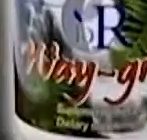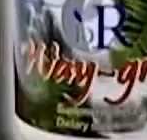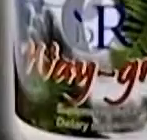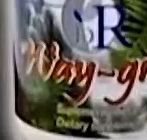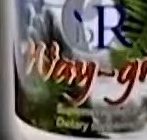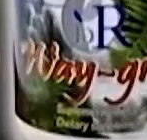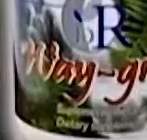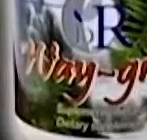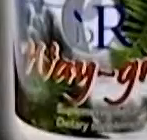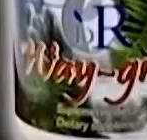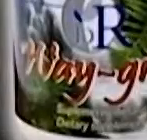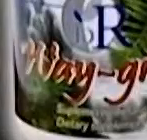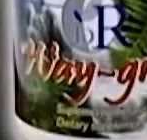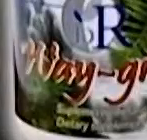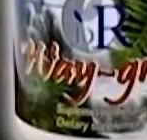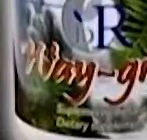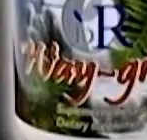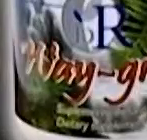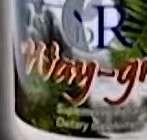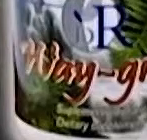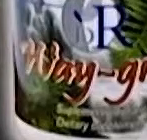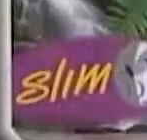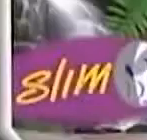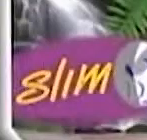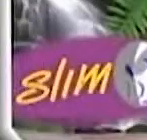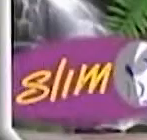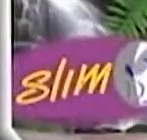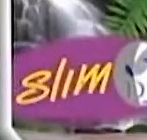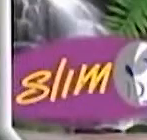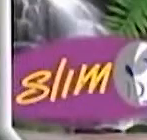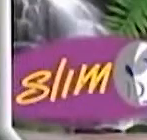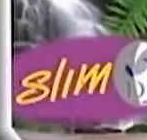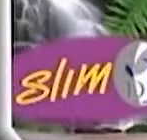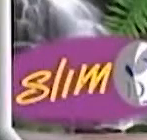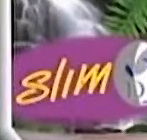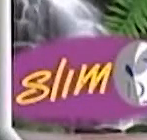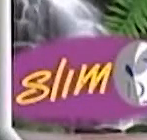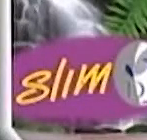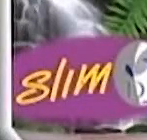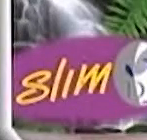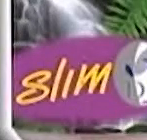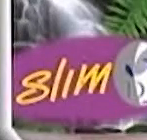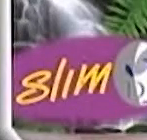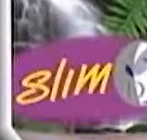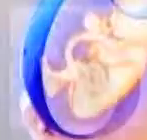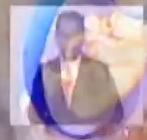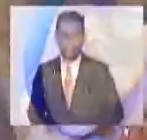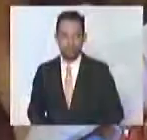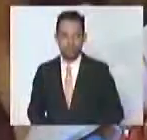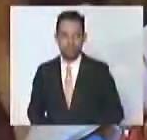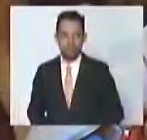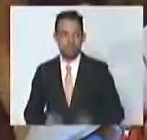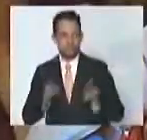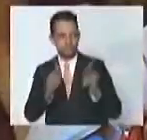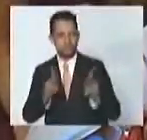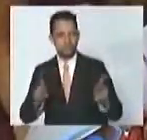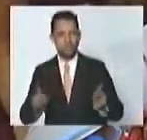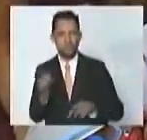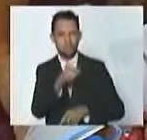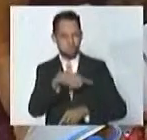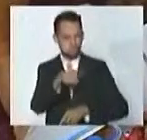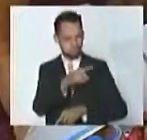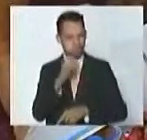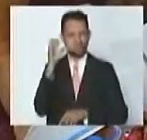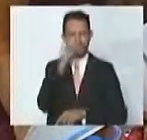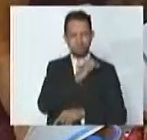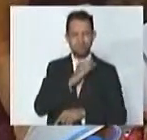desayuno. Whey Grass, disminuye la ansiedad, reduce el apetito, una cápsula después del almuerzo. Muchos pacientes deben de entender